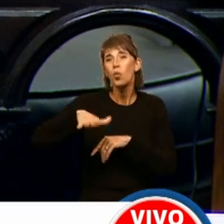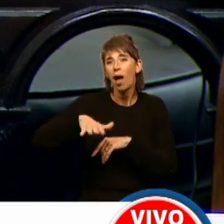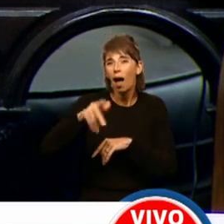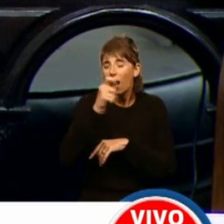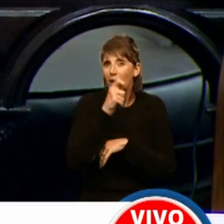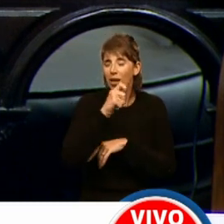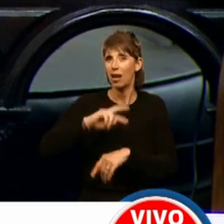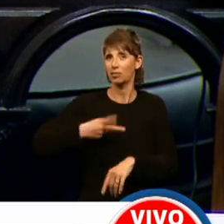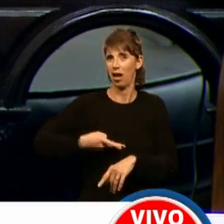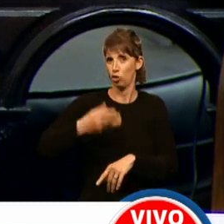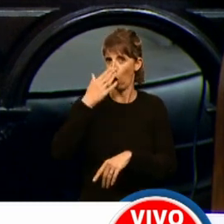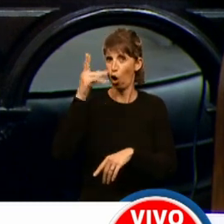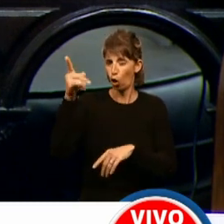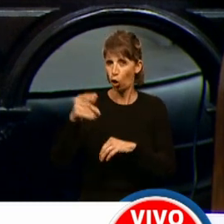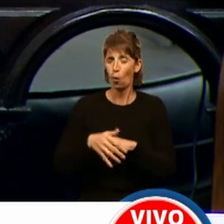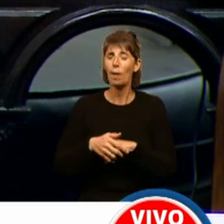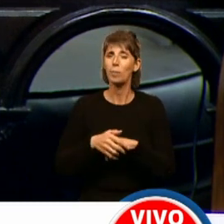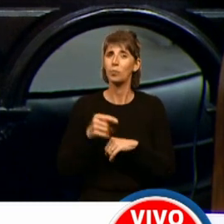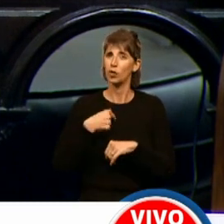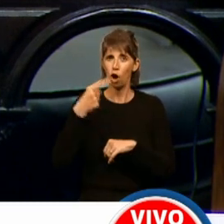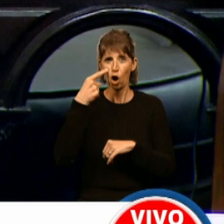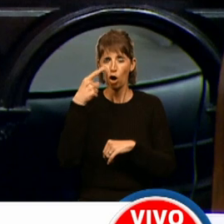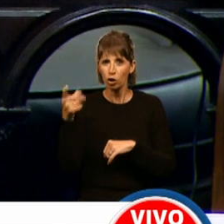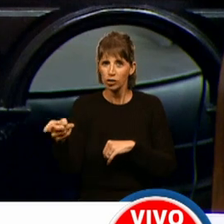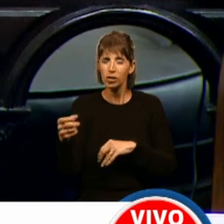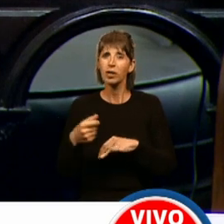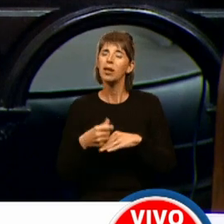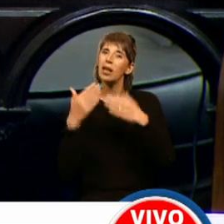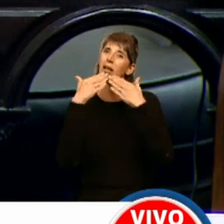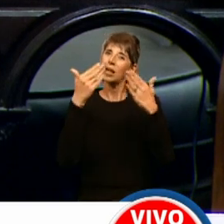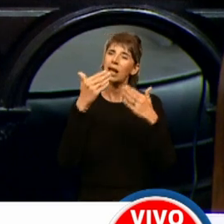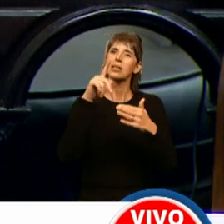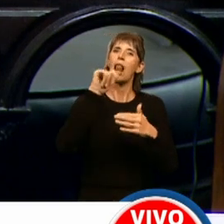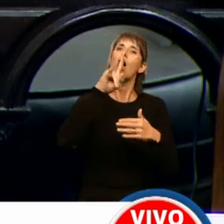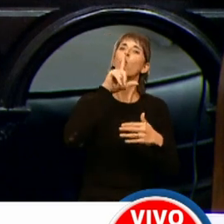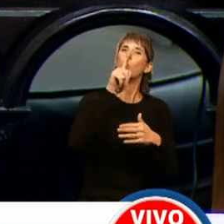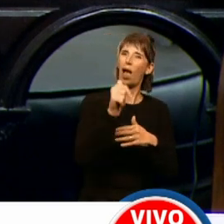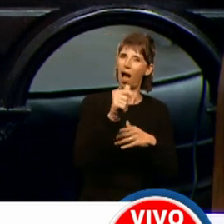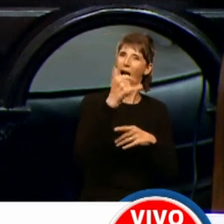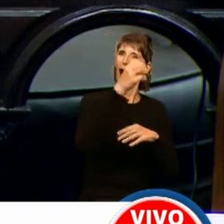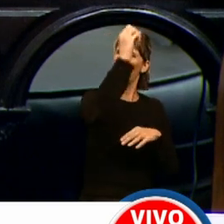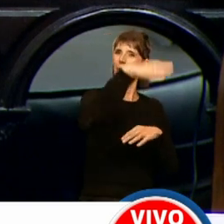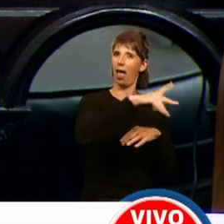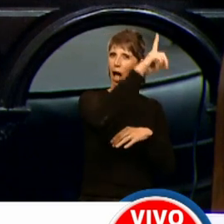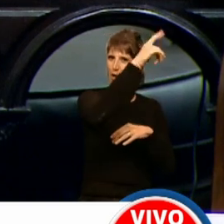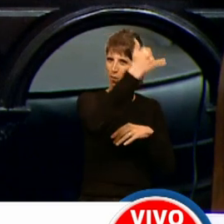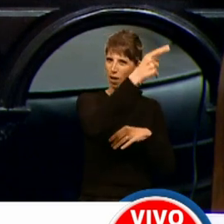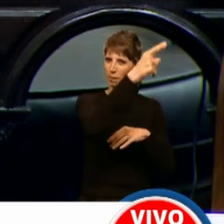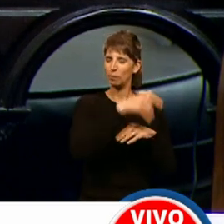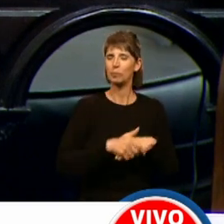córdoba a quien la conocí gracias al auto que está allá arriba